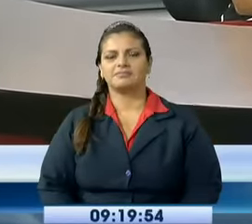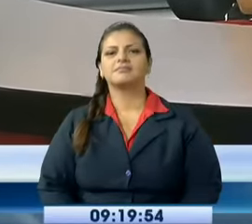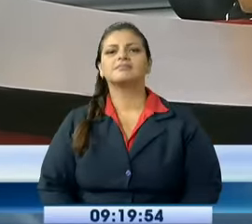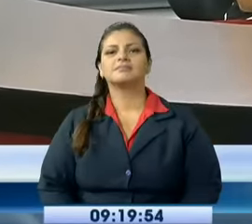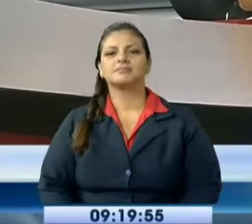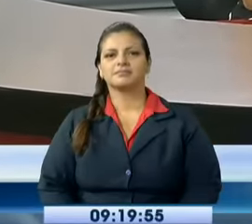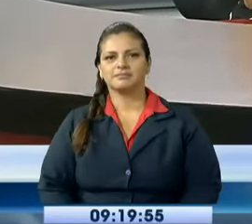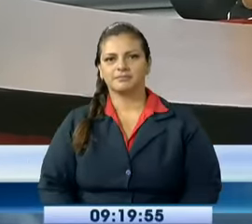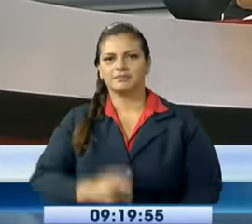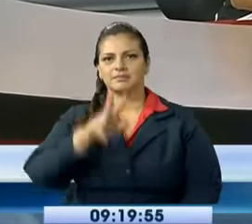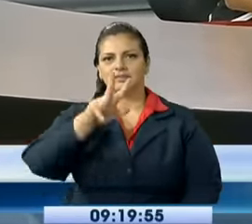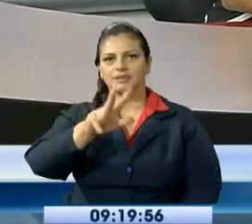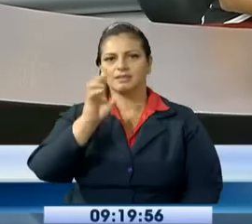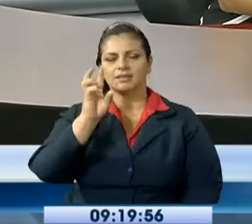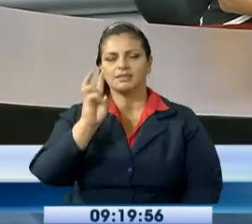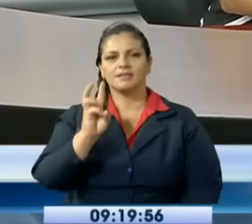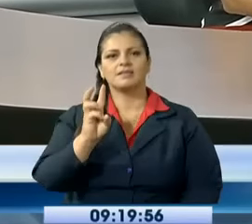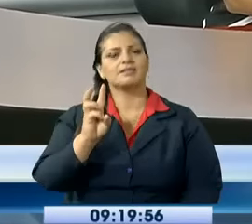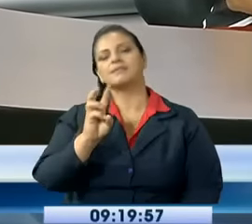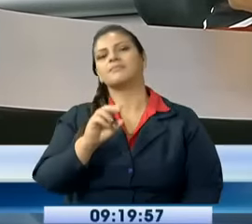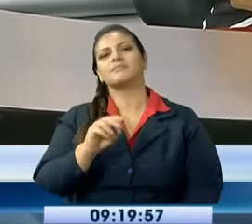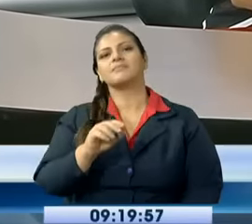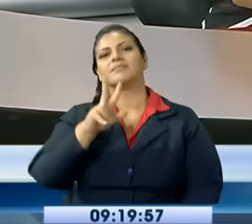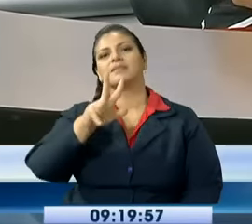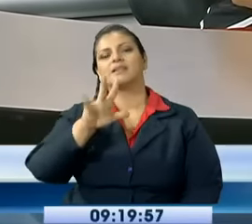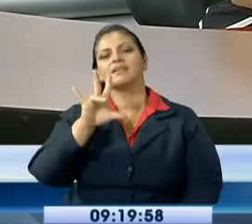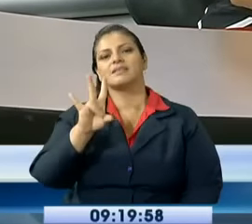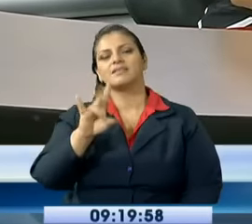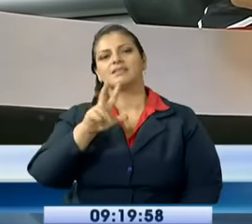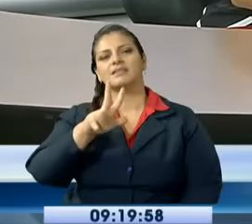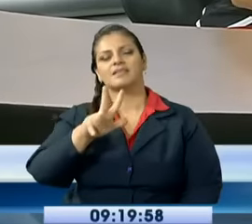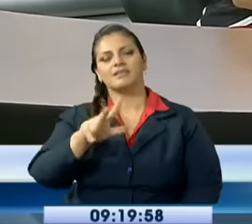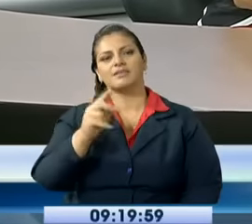número 373-1240. Extensiones.